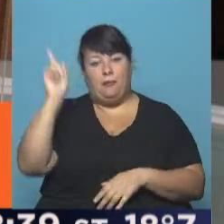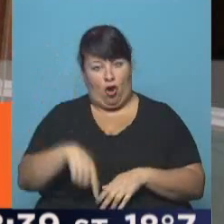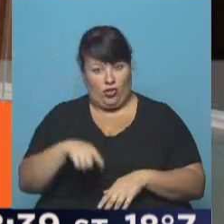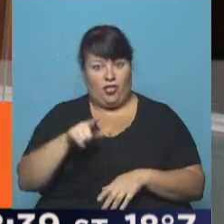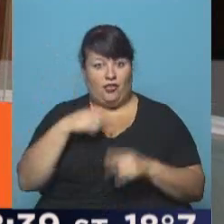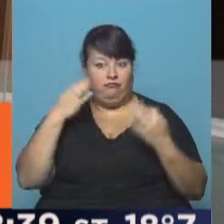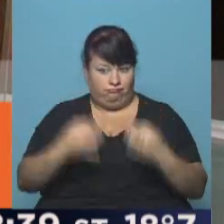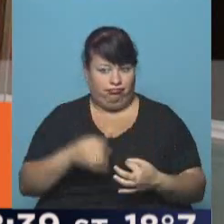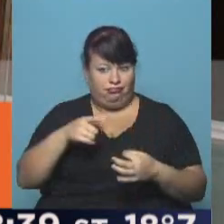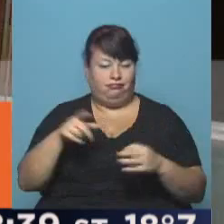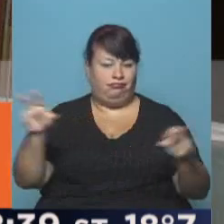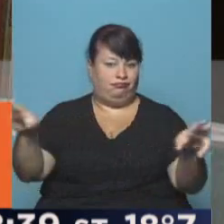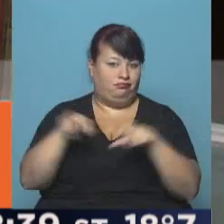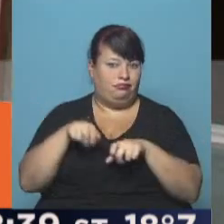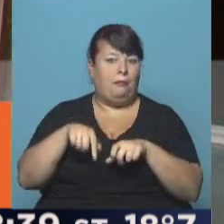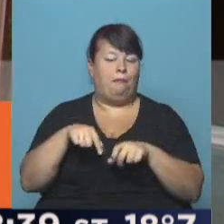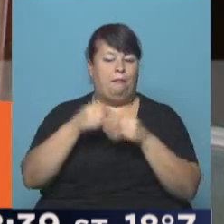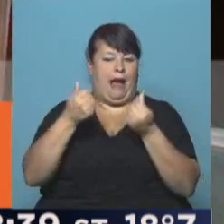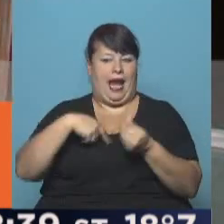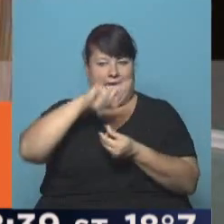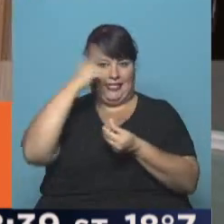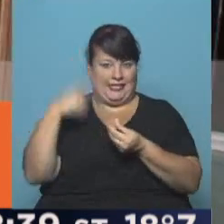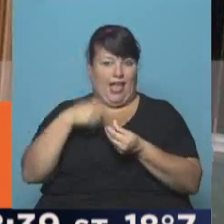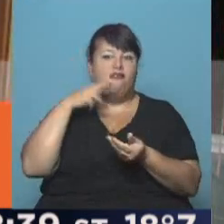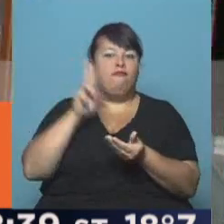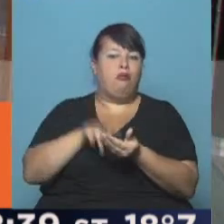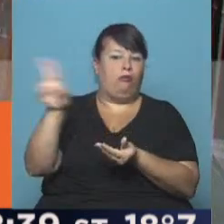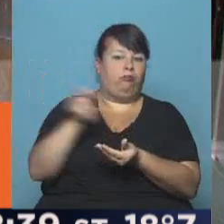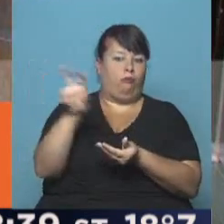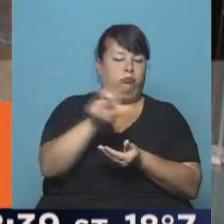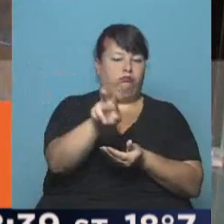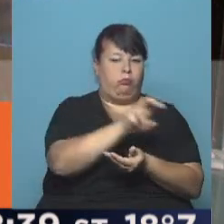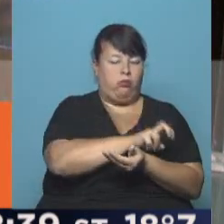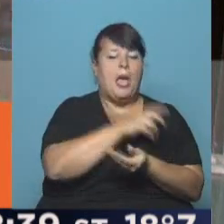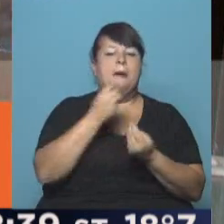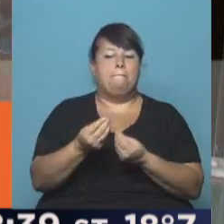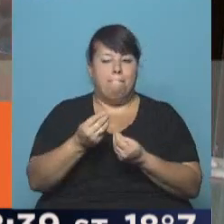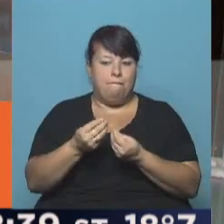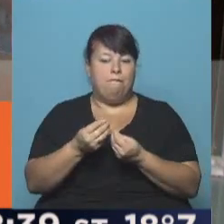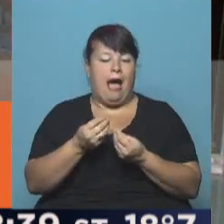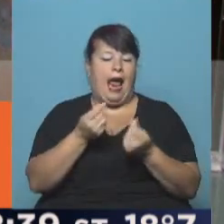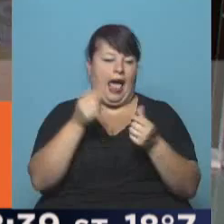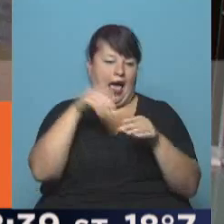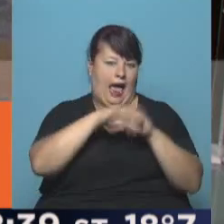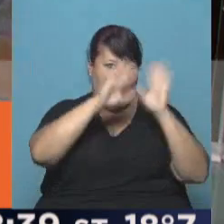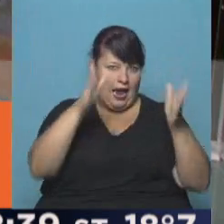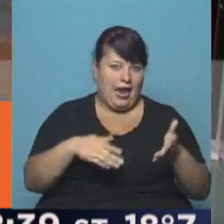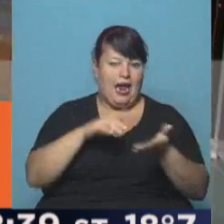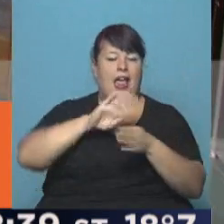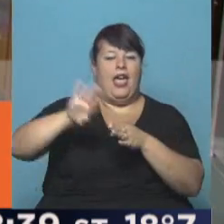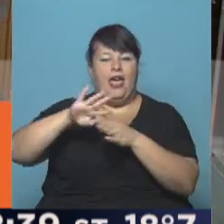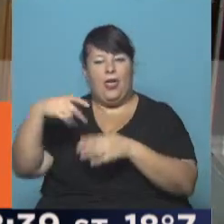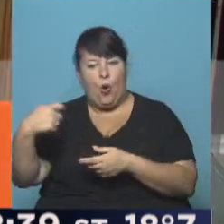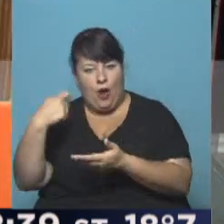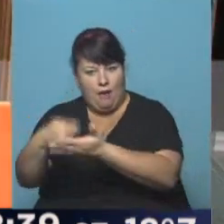que es lo que realmente entra a la cerca del estado como impuesto para que pueda para el tesoro para la reparación histórica de